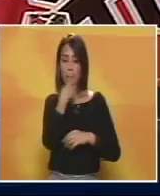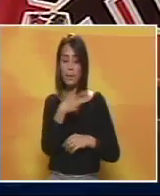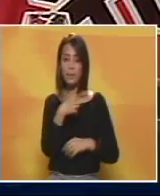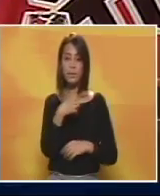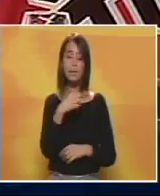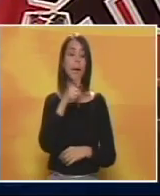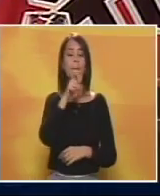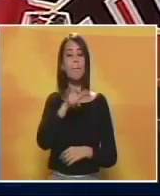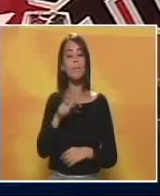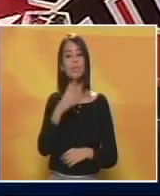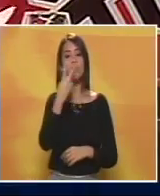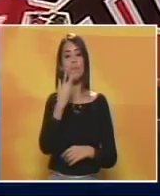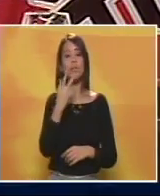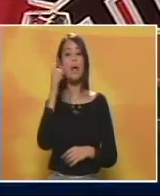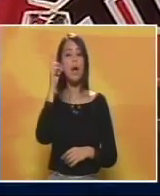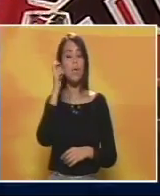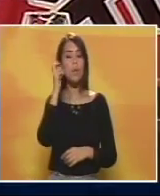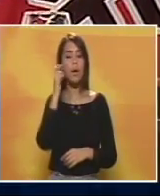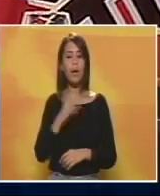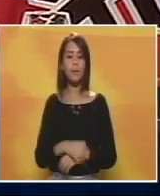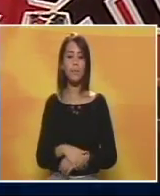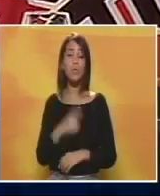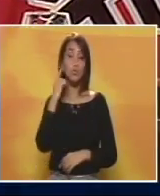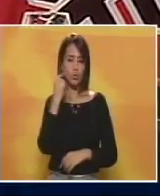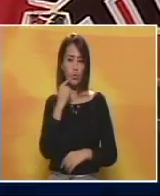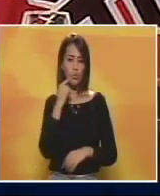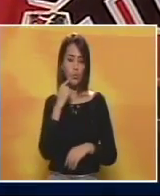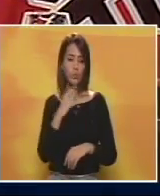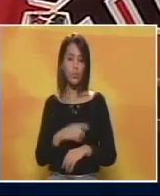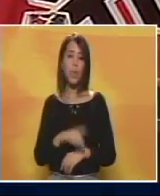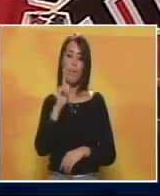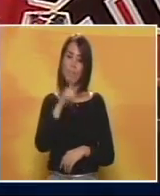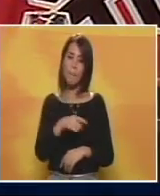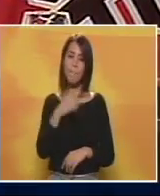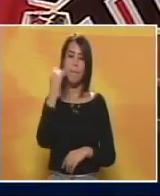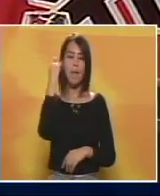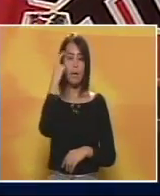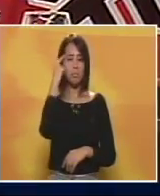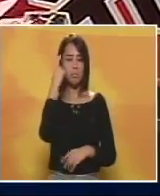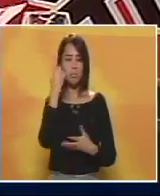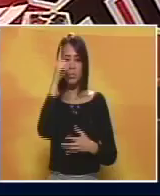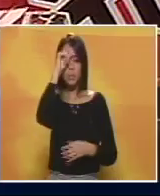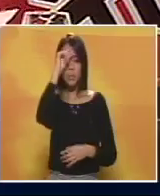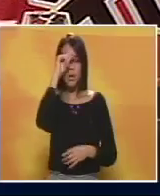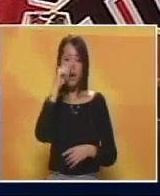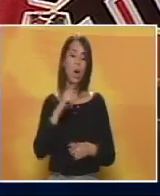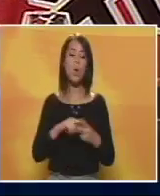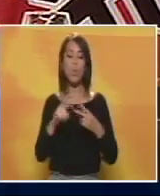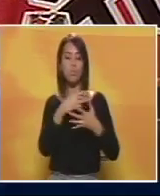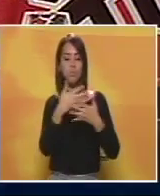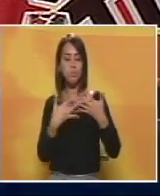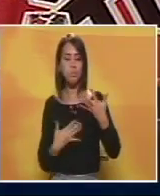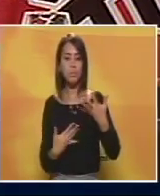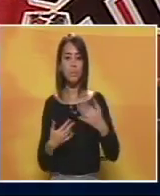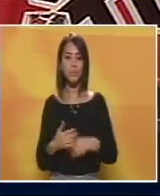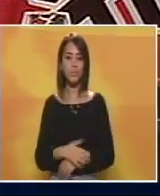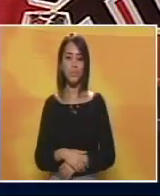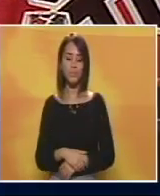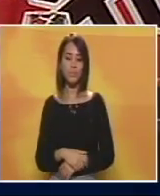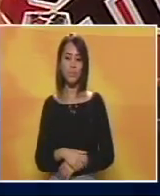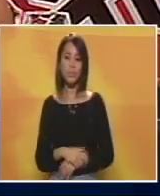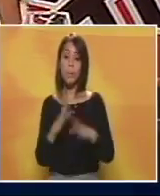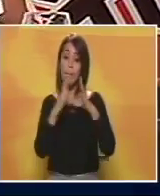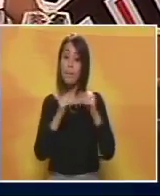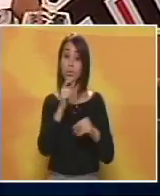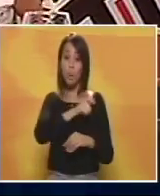con discapacidad auditiva, discapacidad intelectual, discapacidad múltiple. Es decir, para que